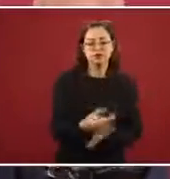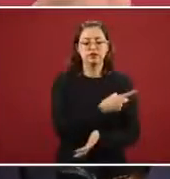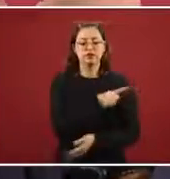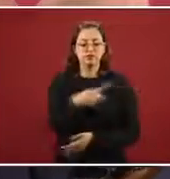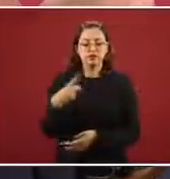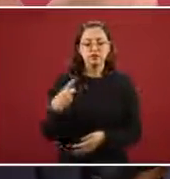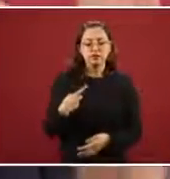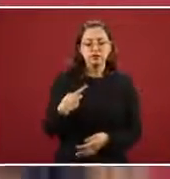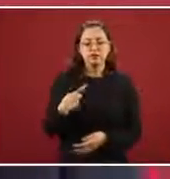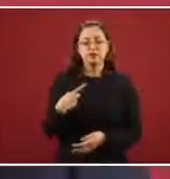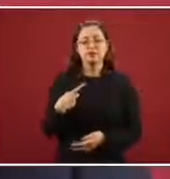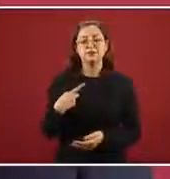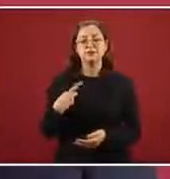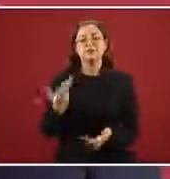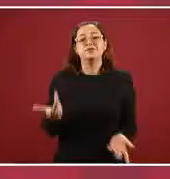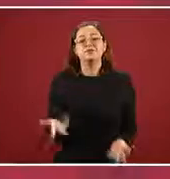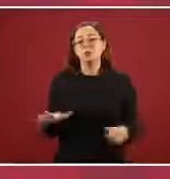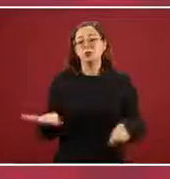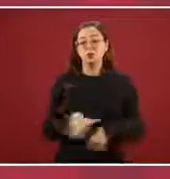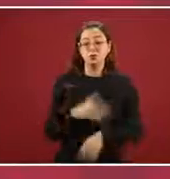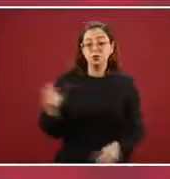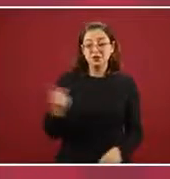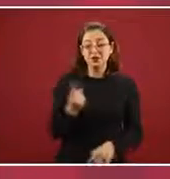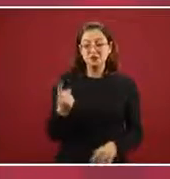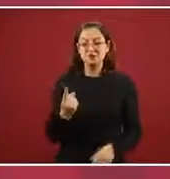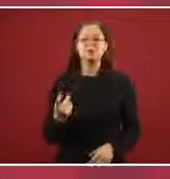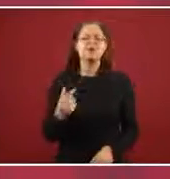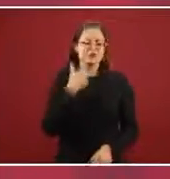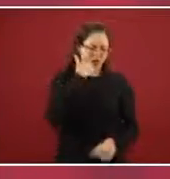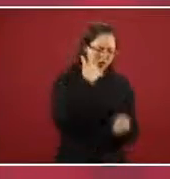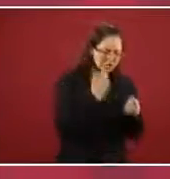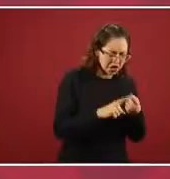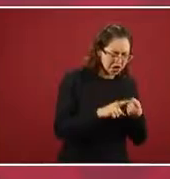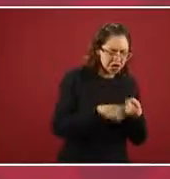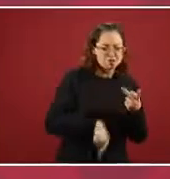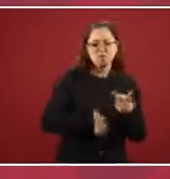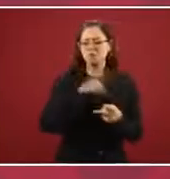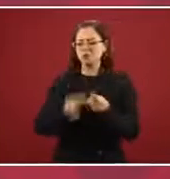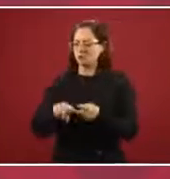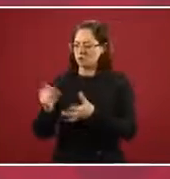porque pueden haber buenas intenciones, puede haber presupuesto,